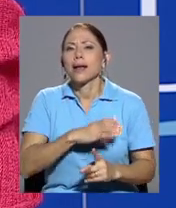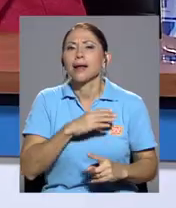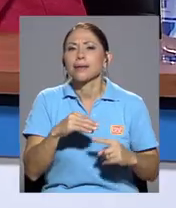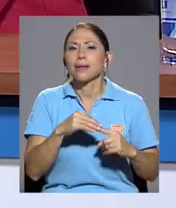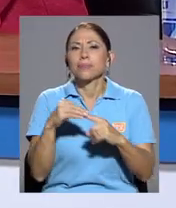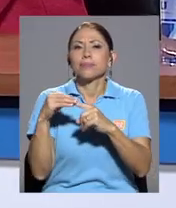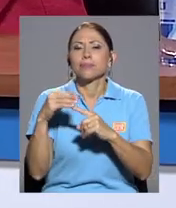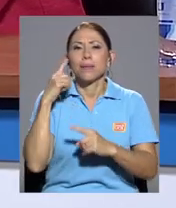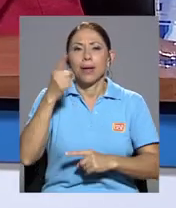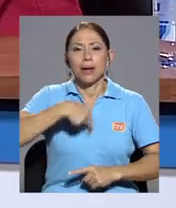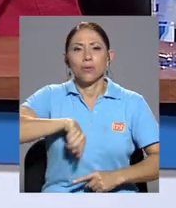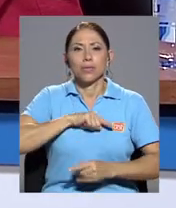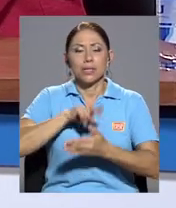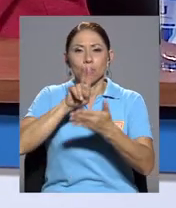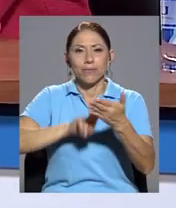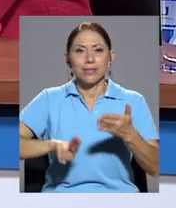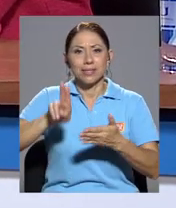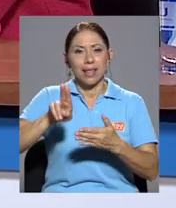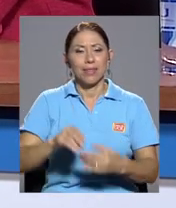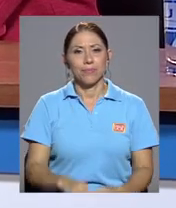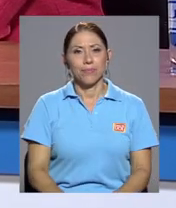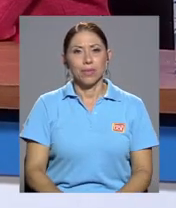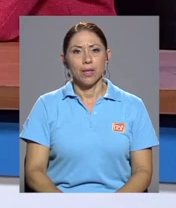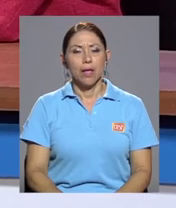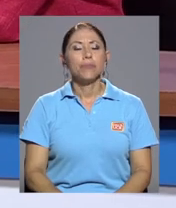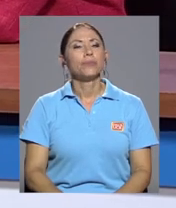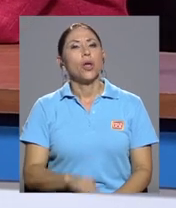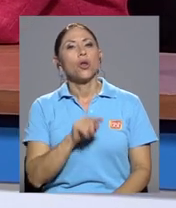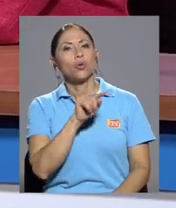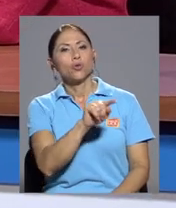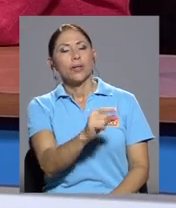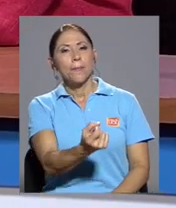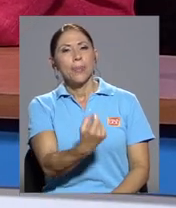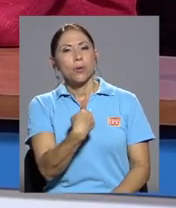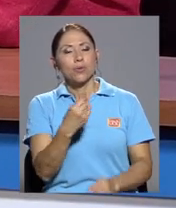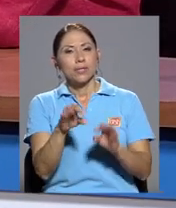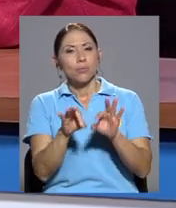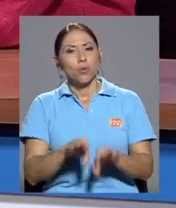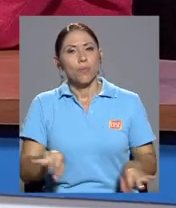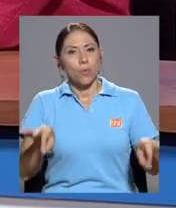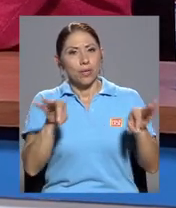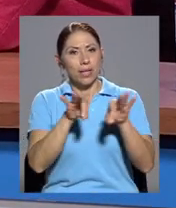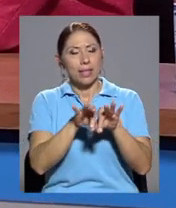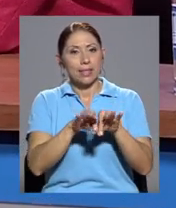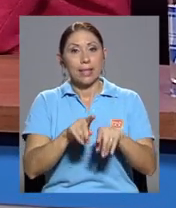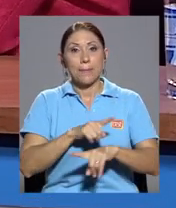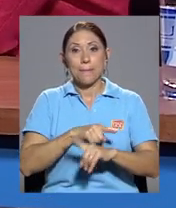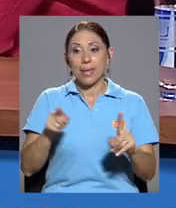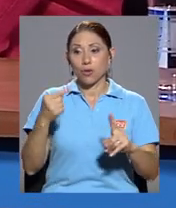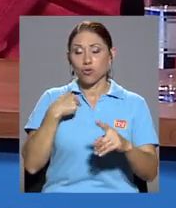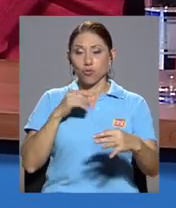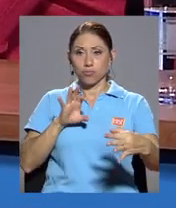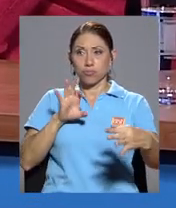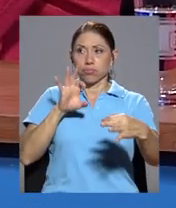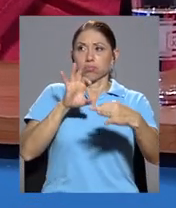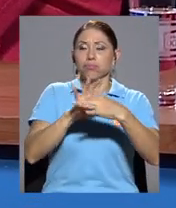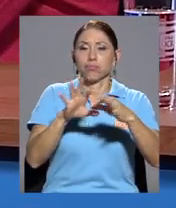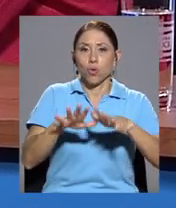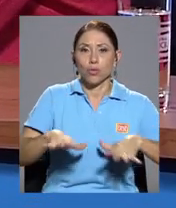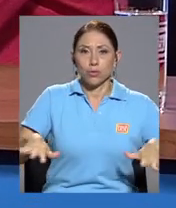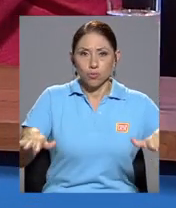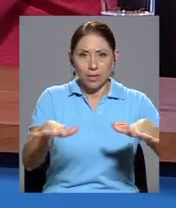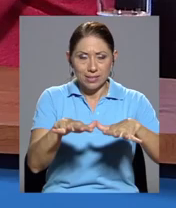universidad su pregunta es muy importante pero yo la quería contextualizar en